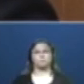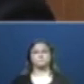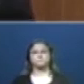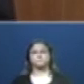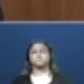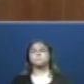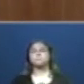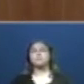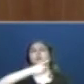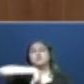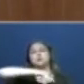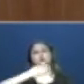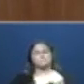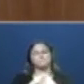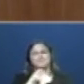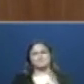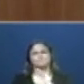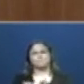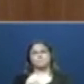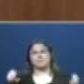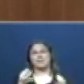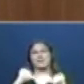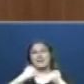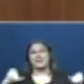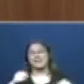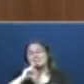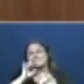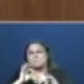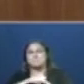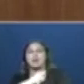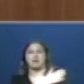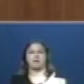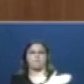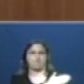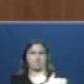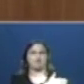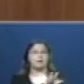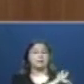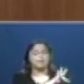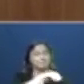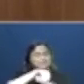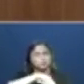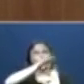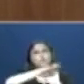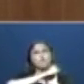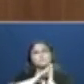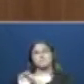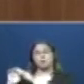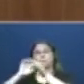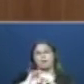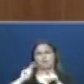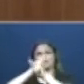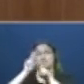para lo que abriremos una línea específica de avales y también en programas de cooperación internacional habiendo